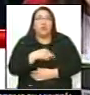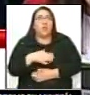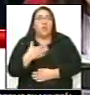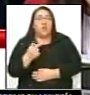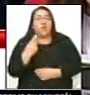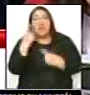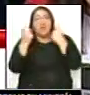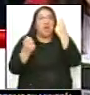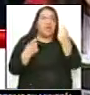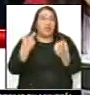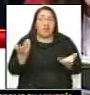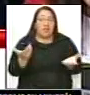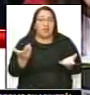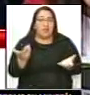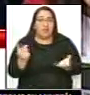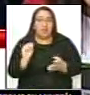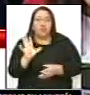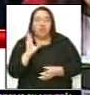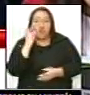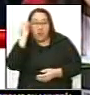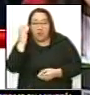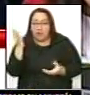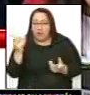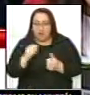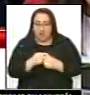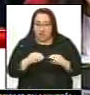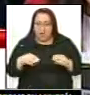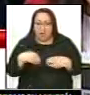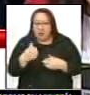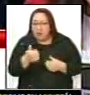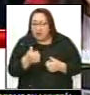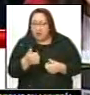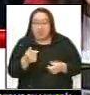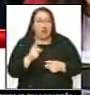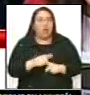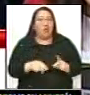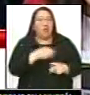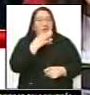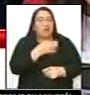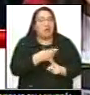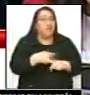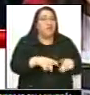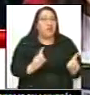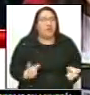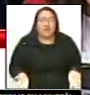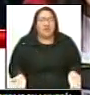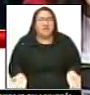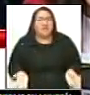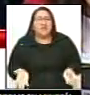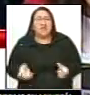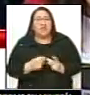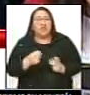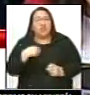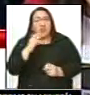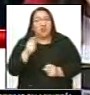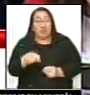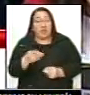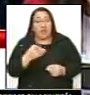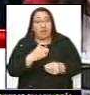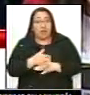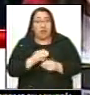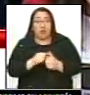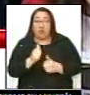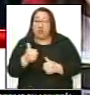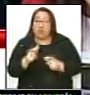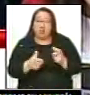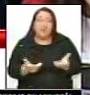podemos imaginar que su posición ante los medios puede ser una y la realidad es totalmente otra. Entonces yo creo que para meternos con